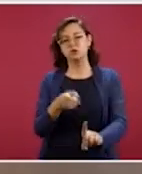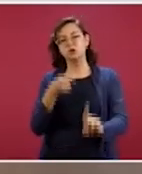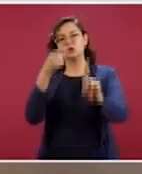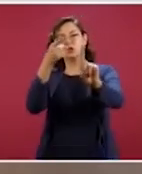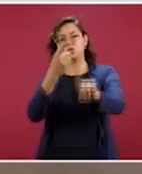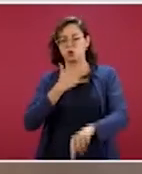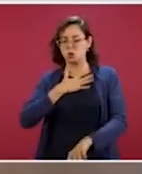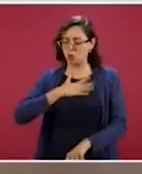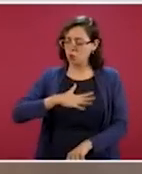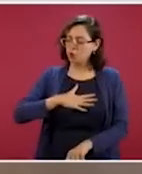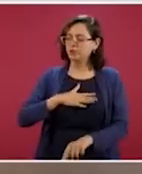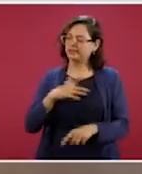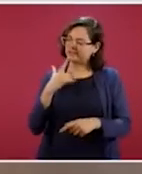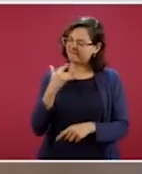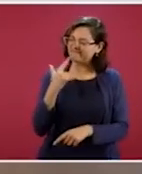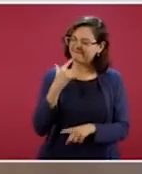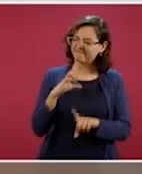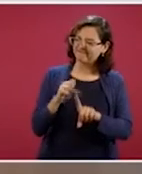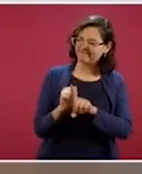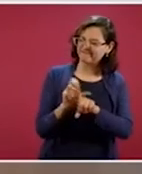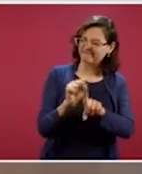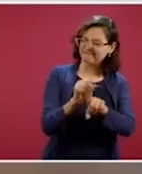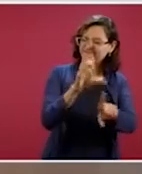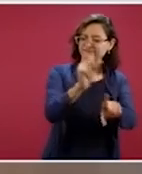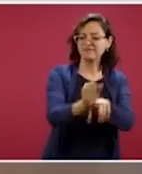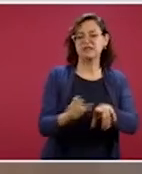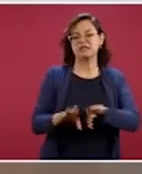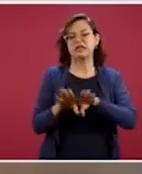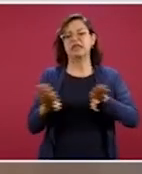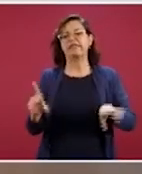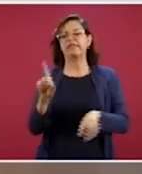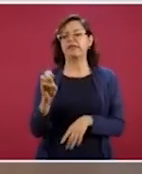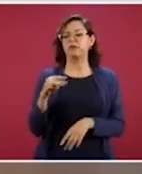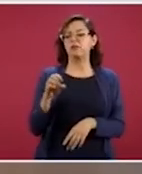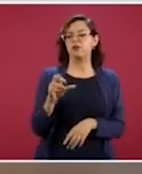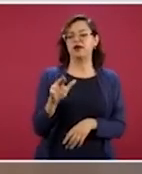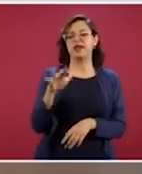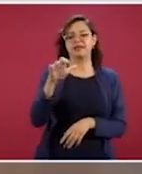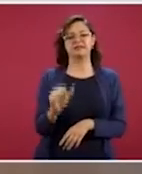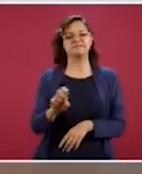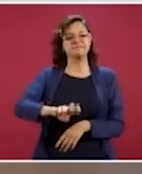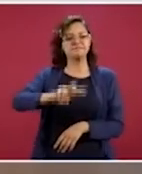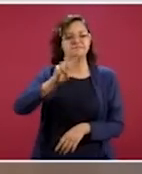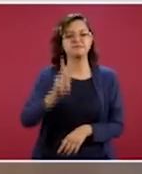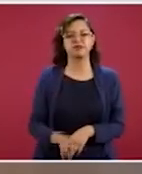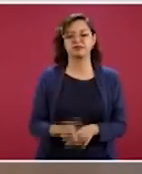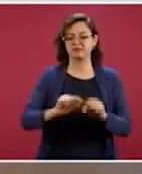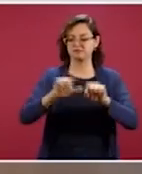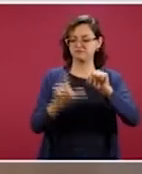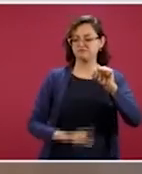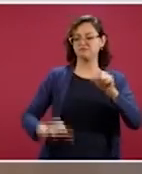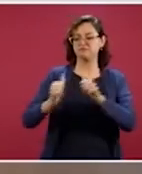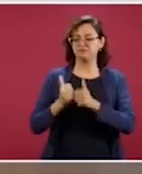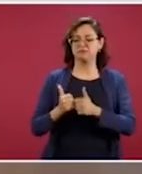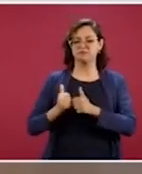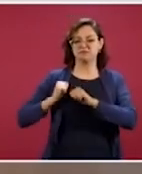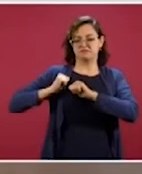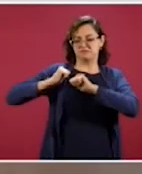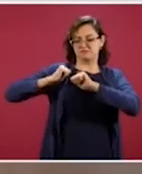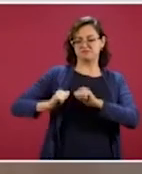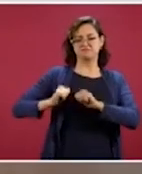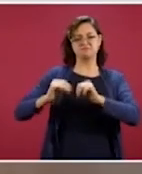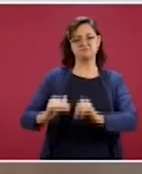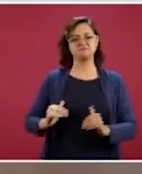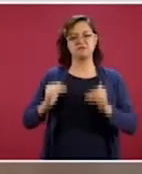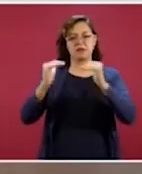la justicia, por la verdadera democracia, por la defensa de nuestra soberanía y por las